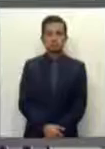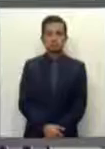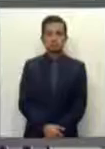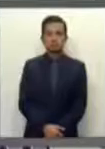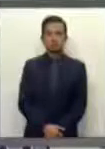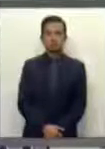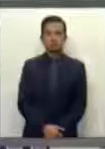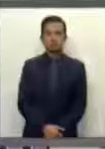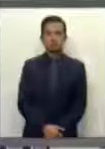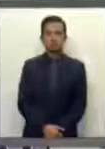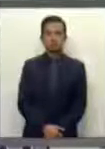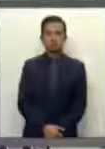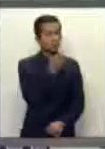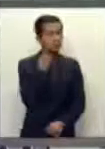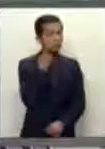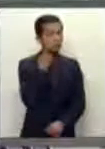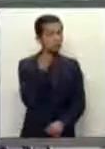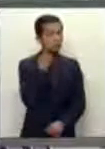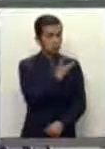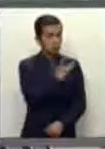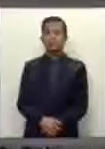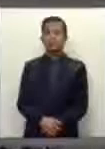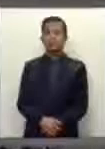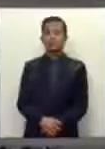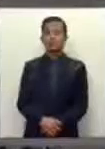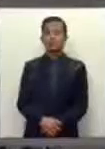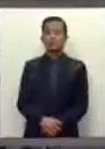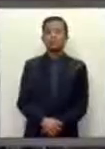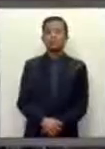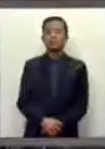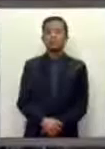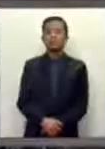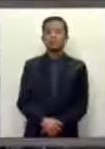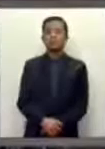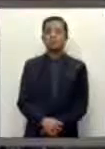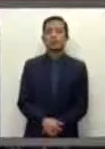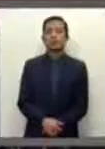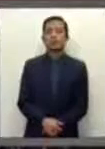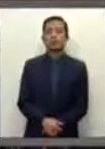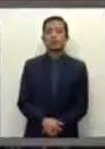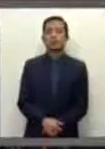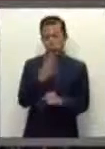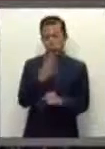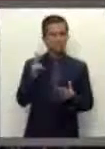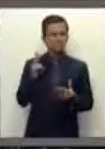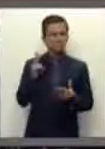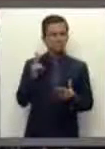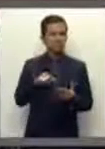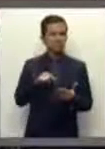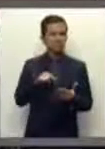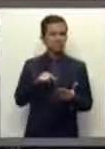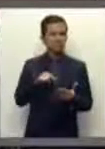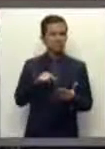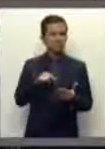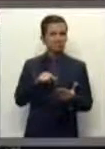Con su venia, diputado presidente, el cuarto informe evidencia la ausencia de los temas